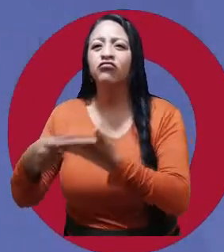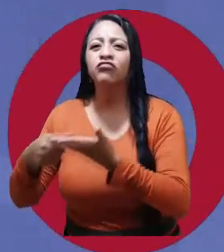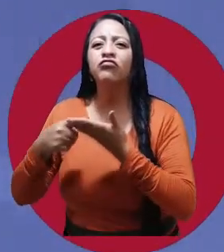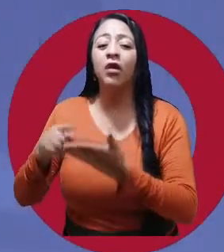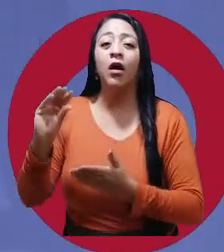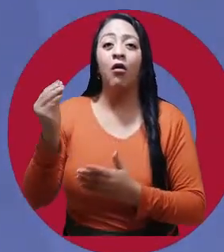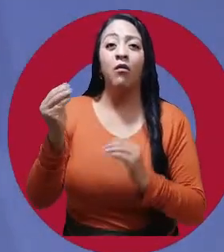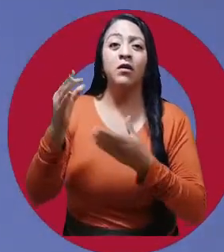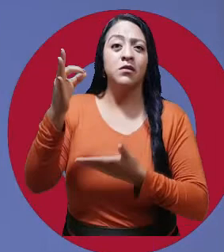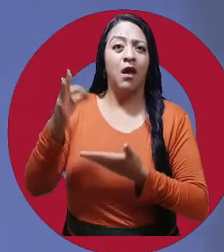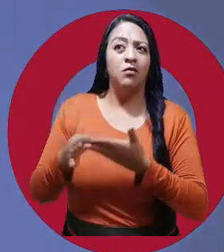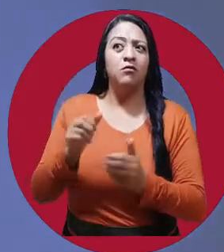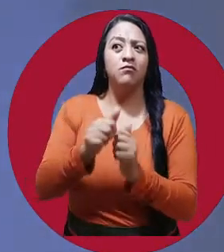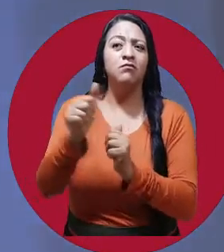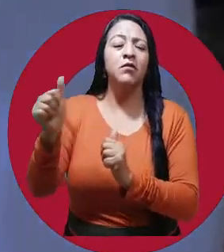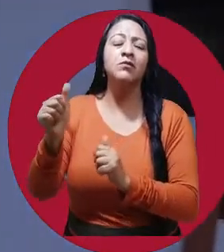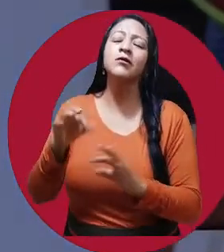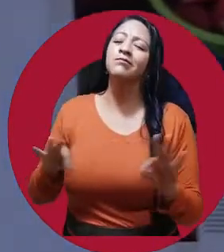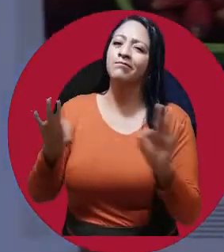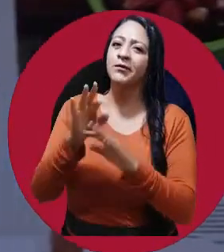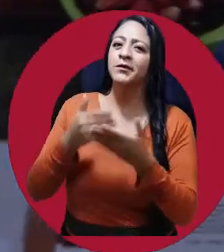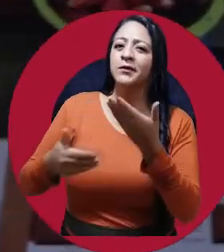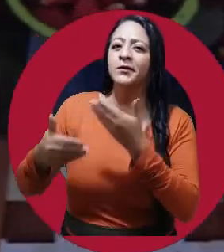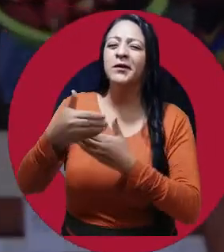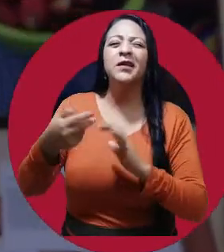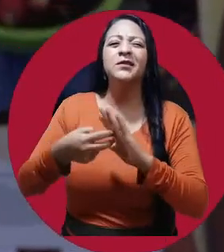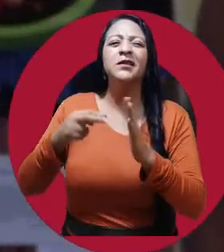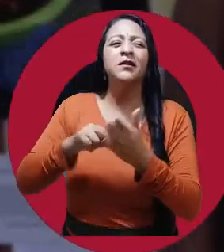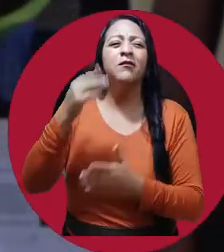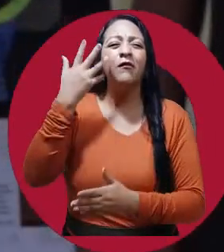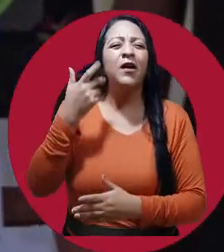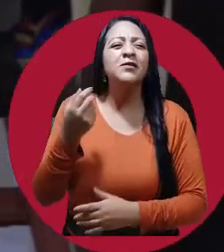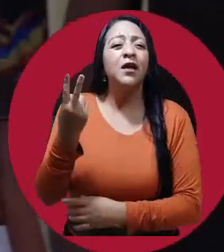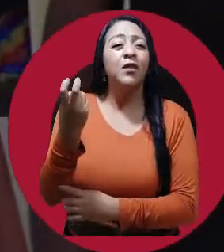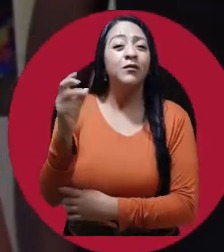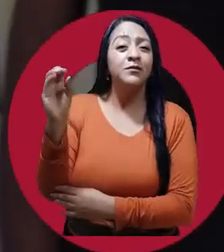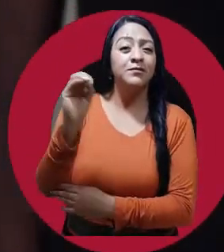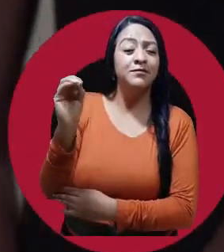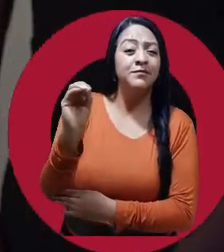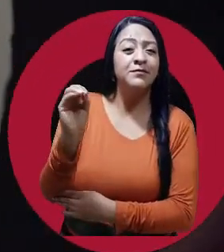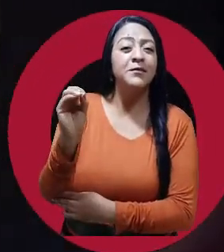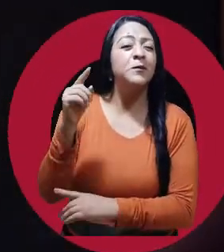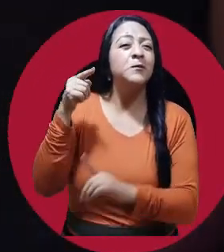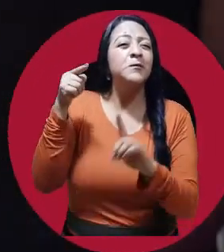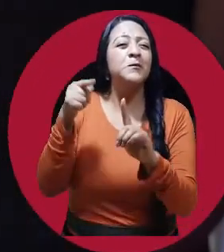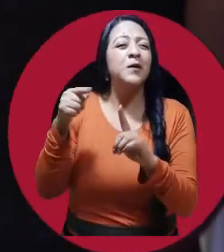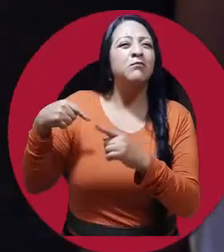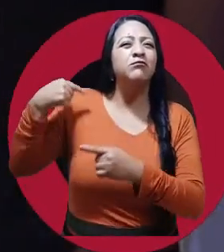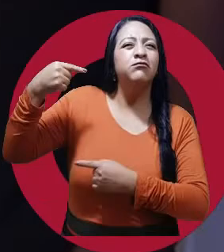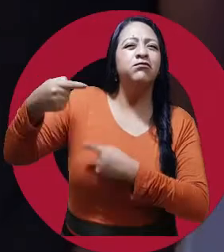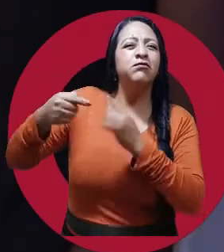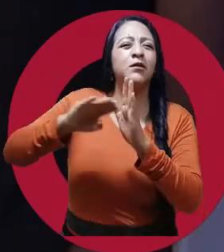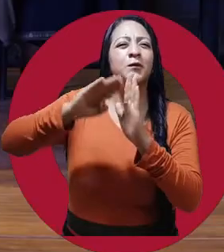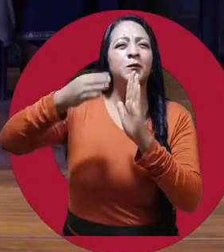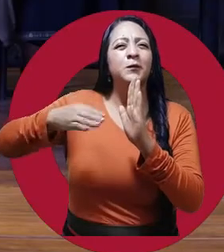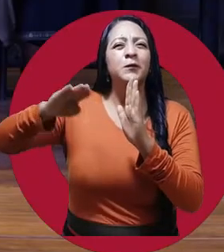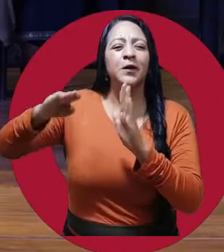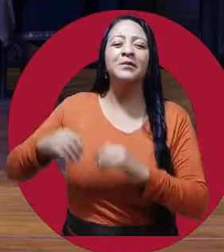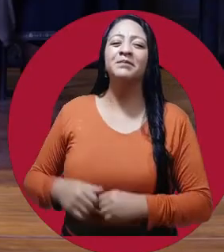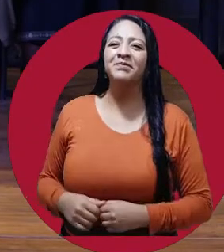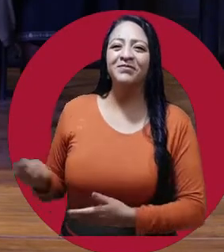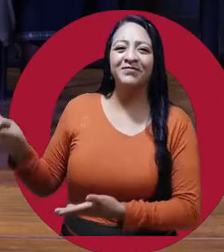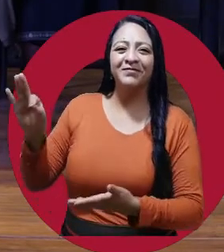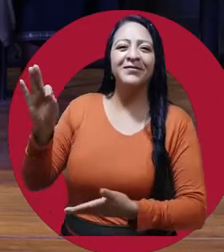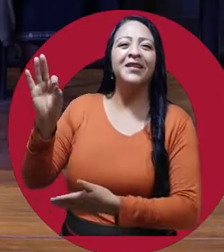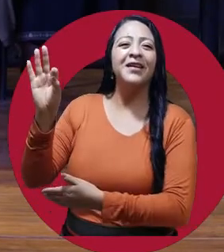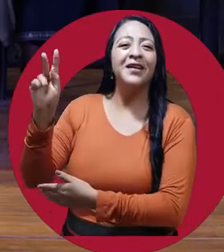debate con jóvenes del cantón respecto a la connotación y significado de la fecha del 12 de octubre en la cosmovisión andina y occidental. Kelly